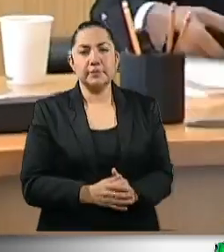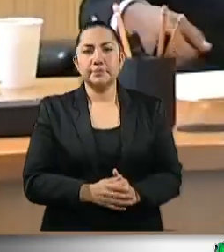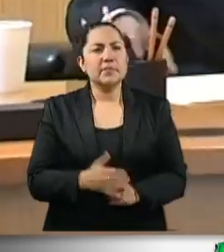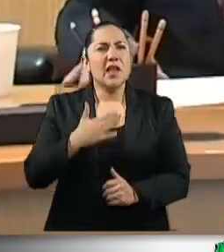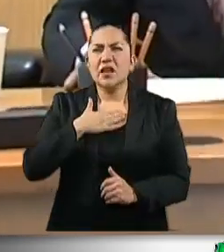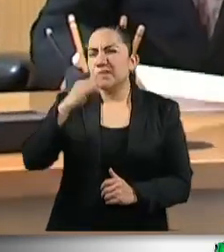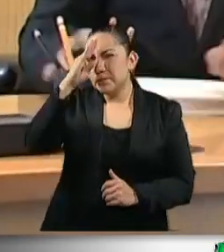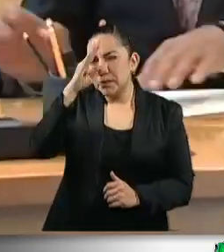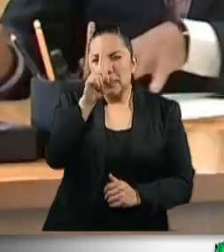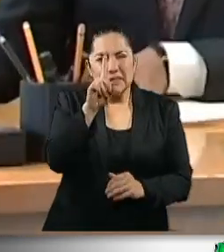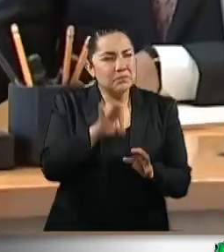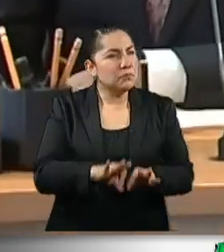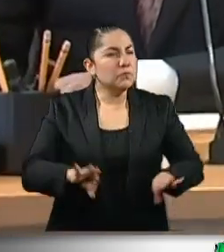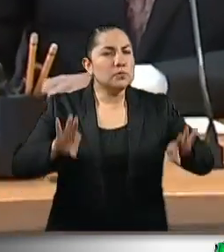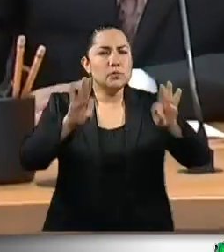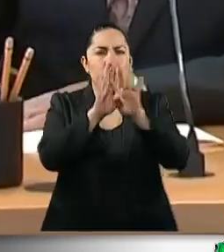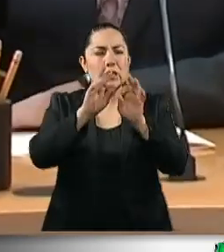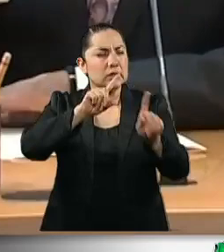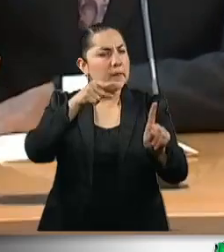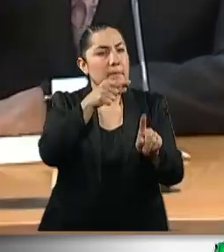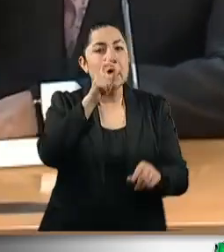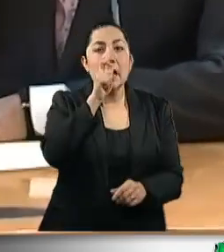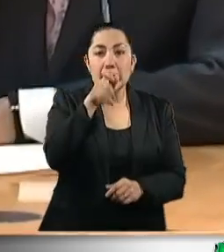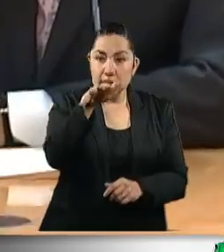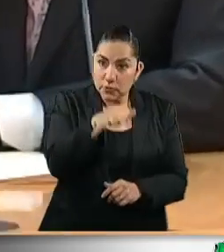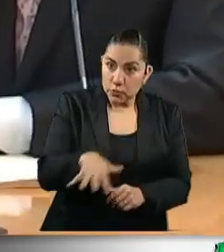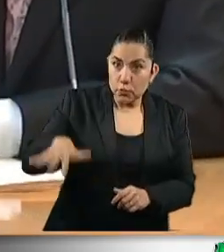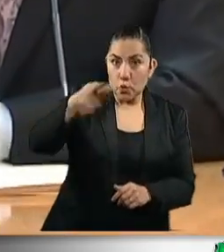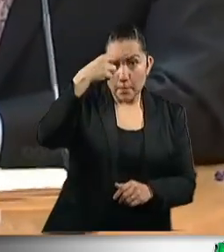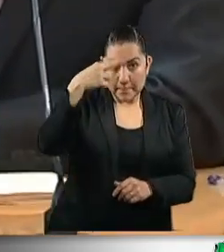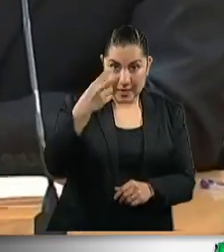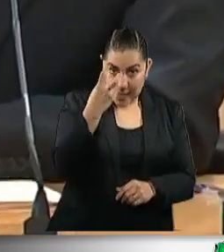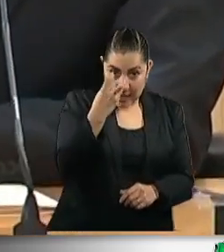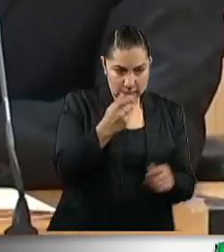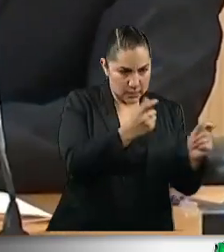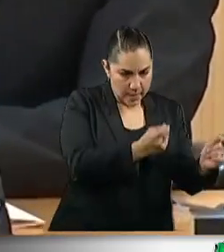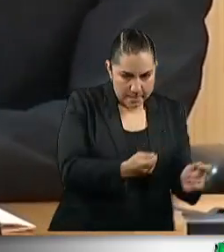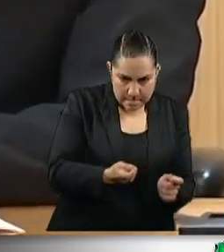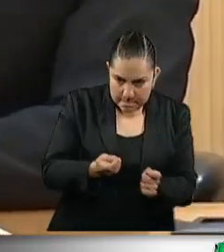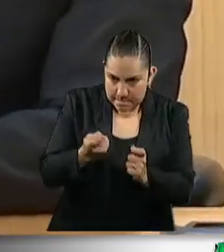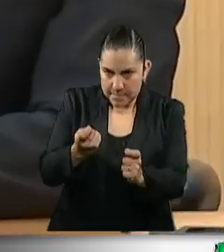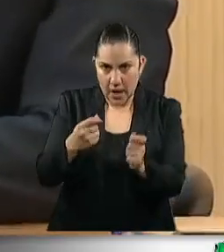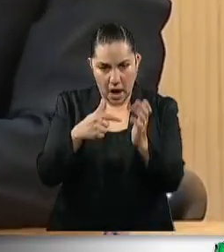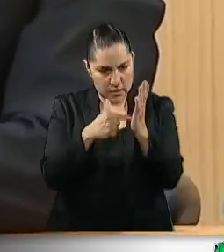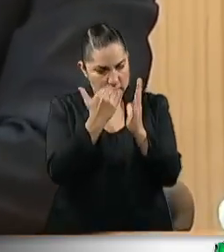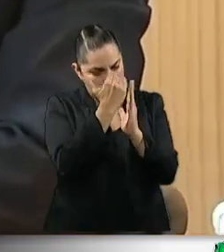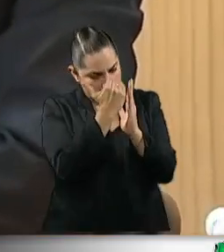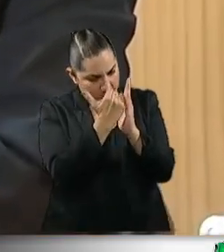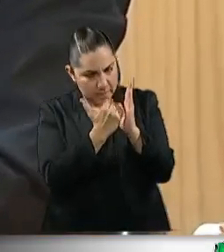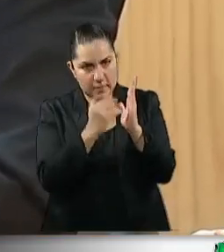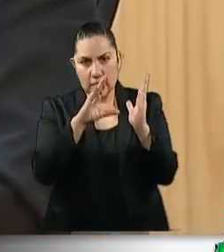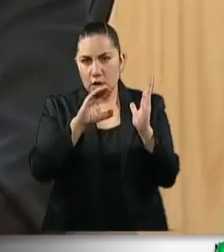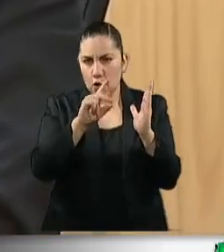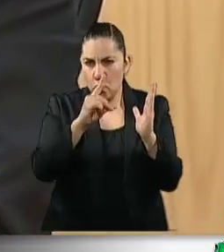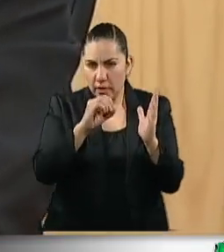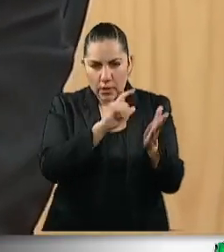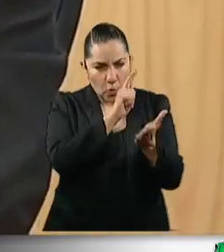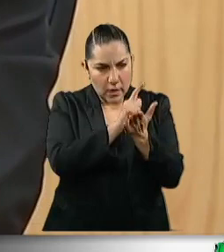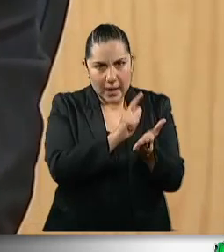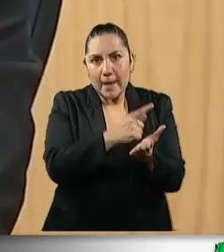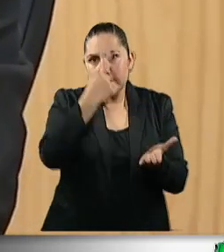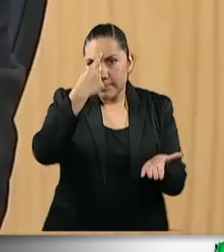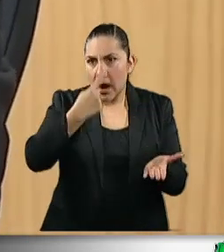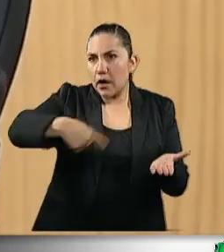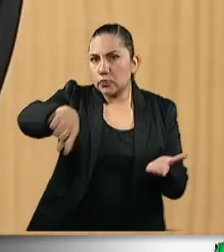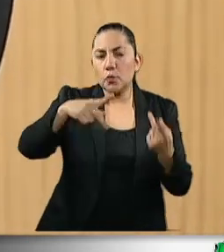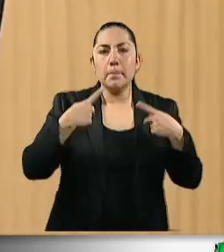de un código que agilice por mucho esa justicia cotidiana que se enfrenta día a día en lo civil, en lo familiar,